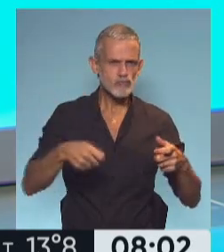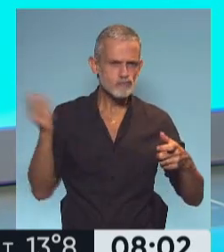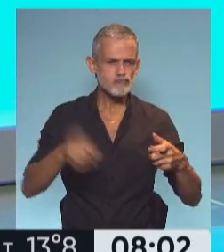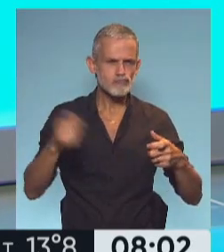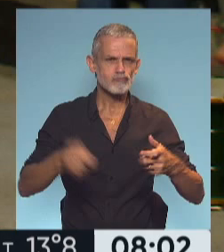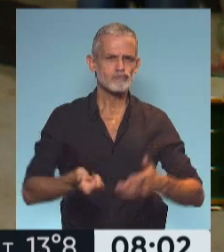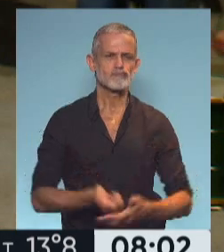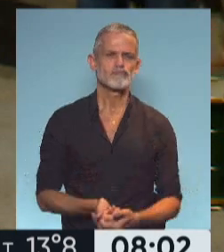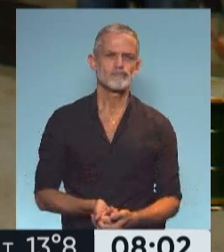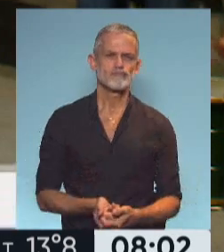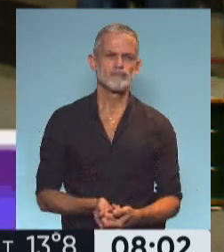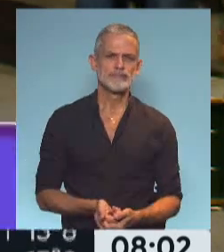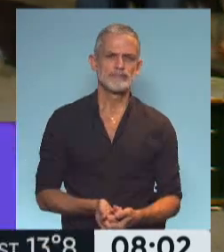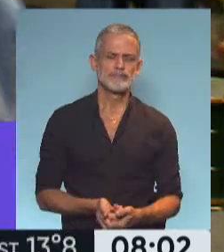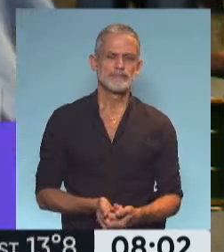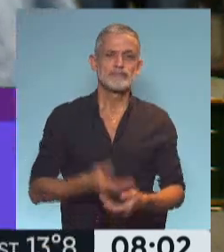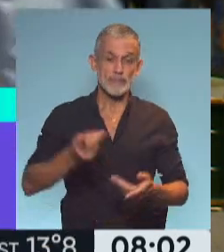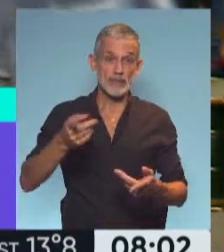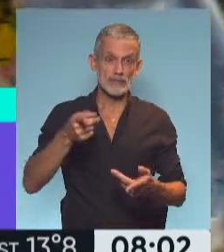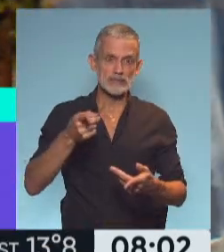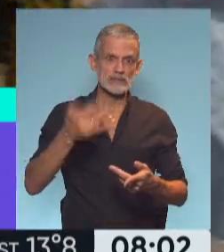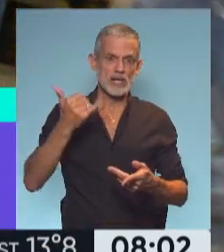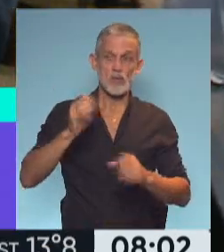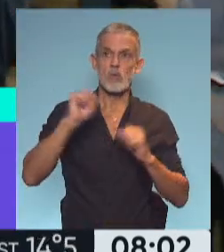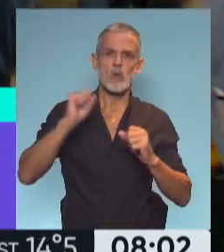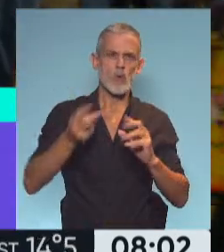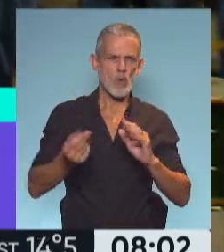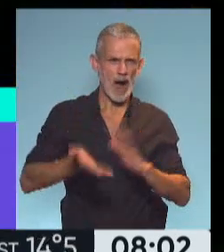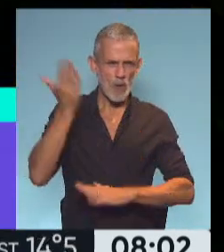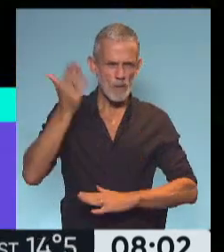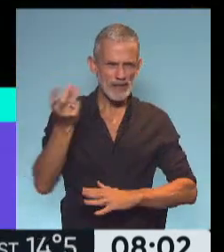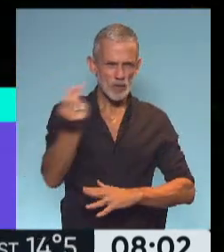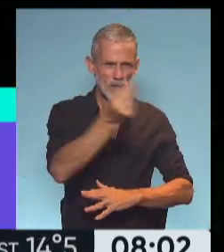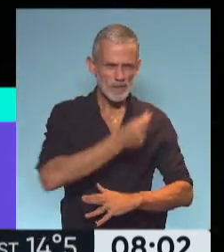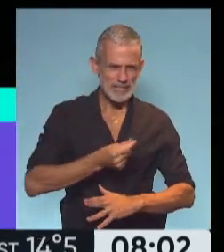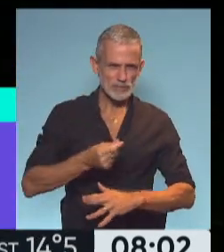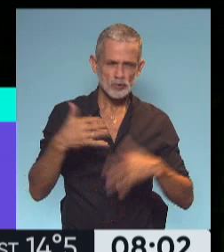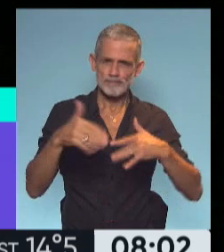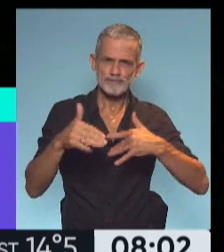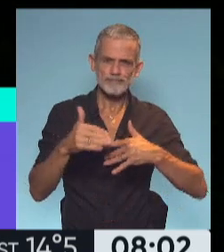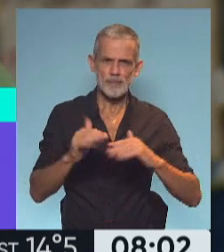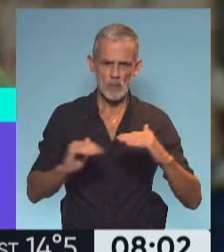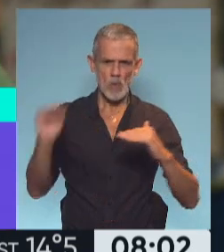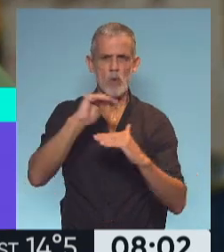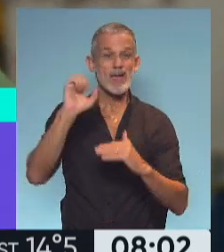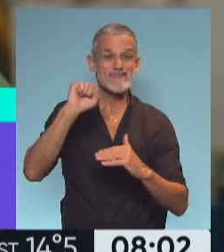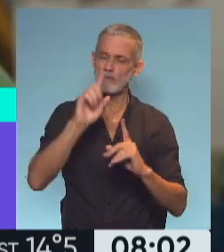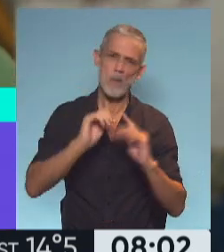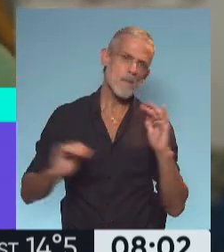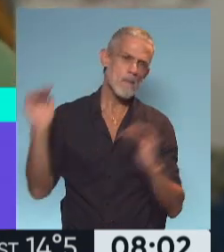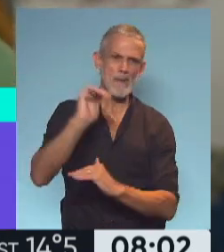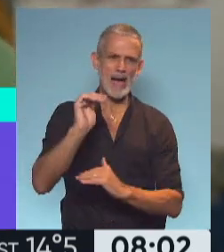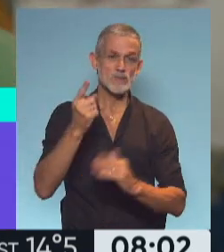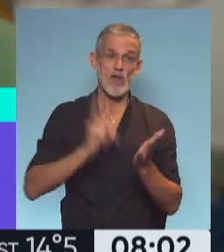ruidazo. Un golpe de mercado muy fuerte, de aumentos de precios muy por encima de la inflación en respuesta